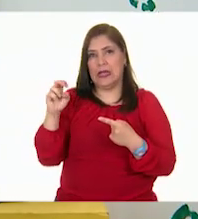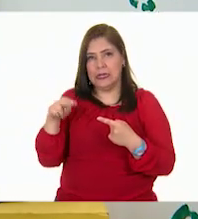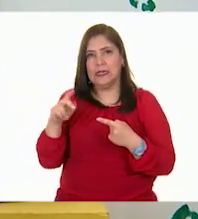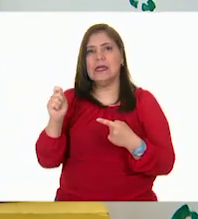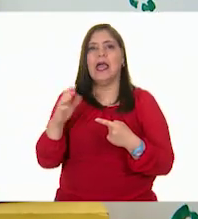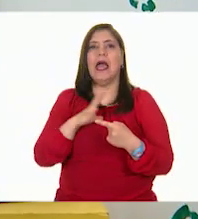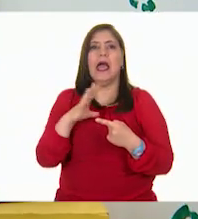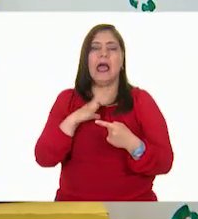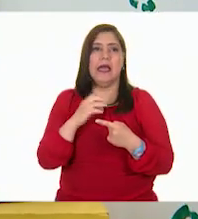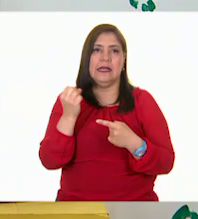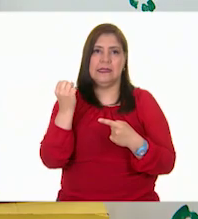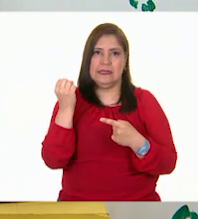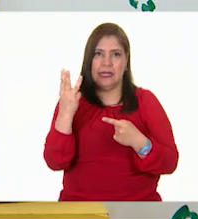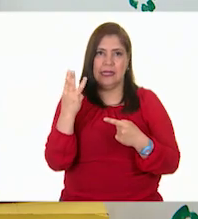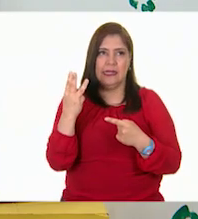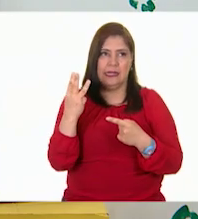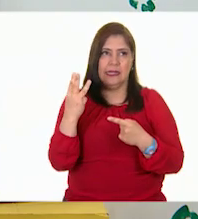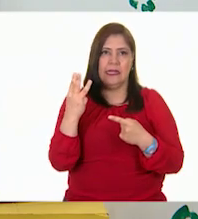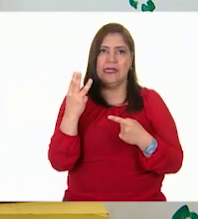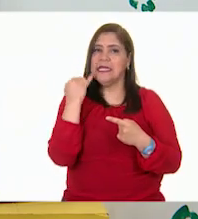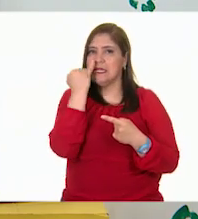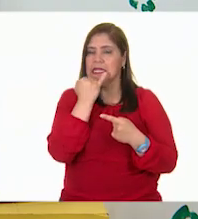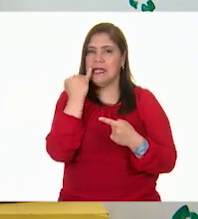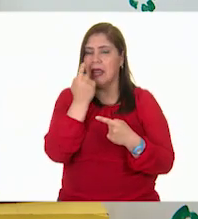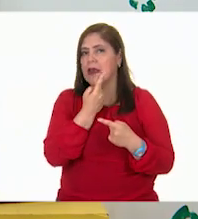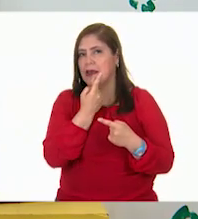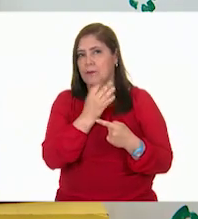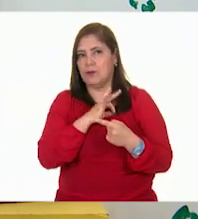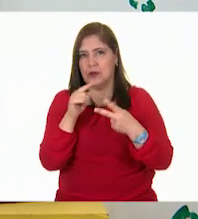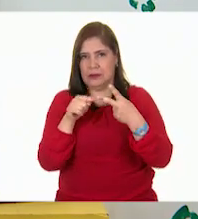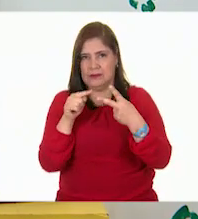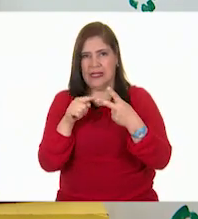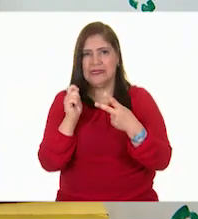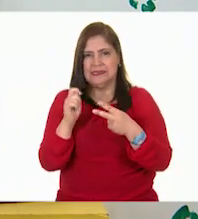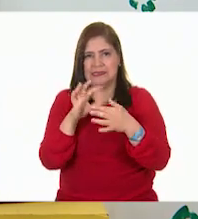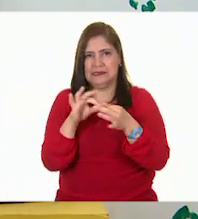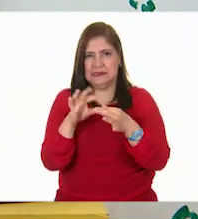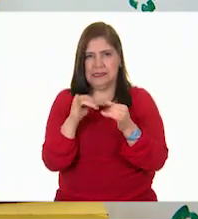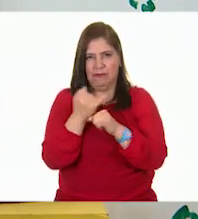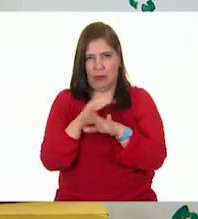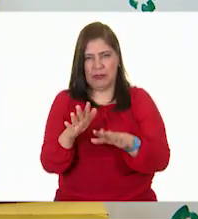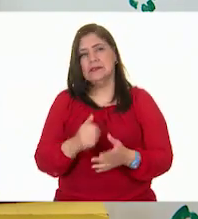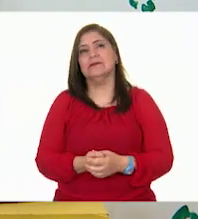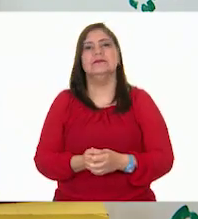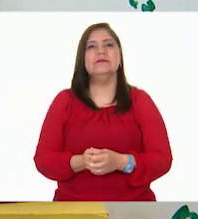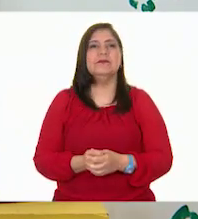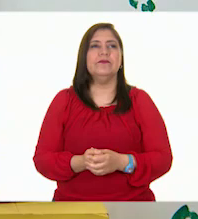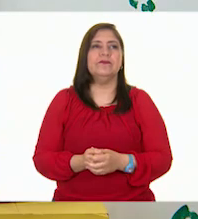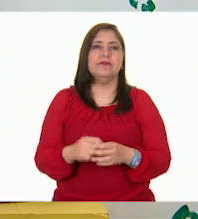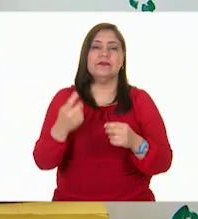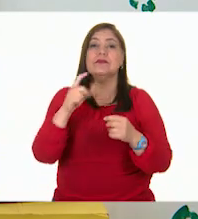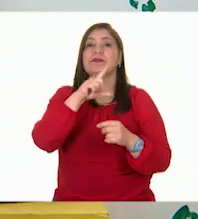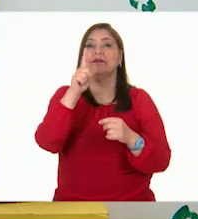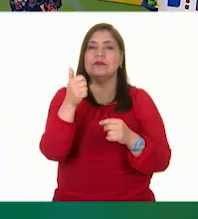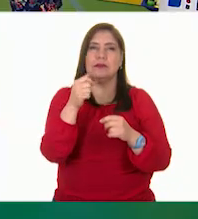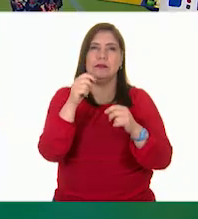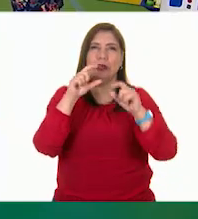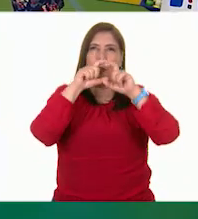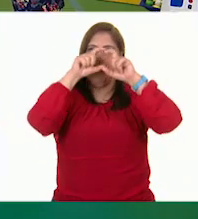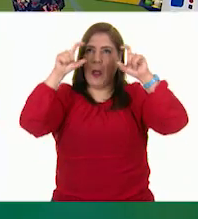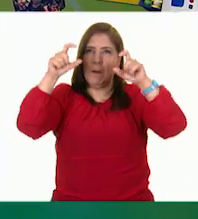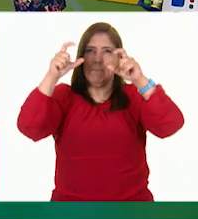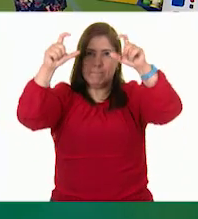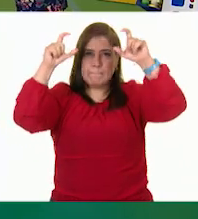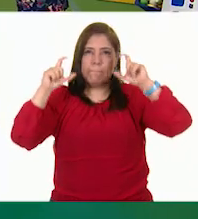esos 3, habla esas 3 lenguas, ¿verdad? Excelente. Vamos a analizar el siguiente párrafo. A ver,